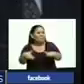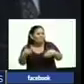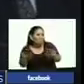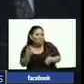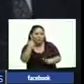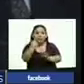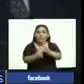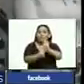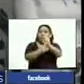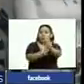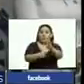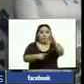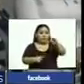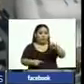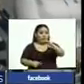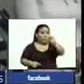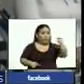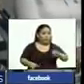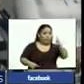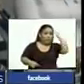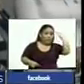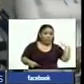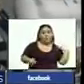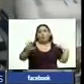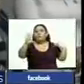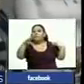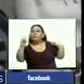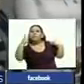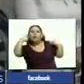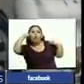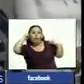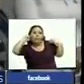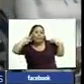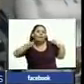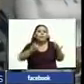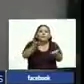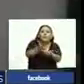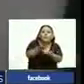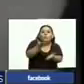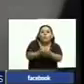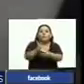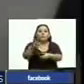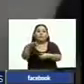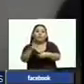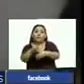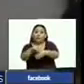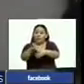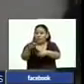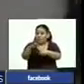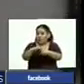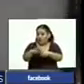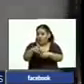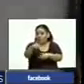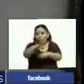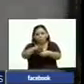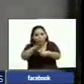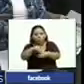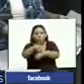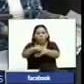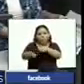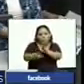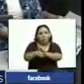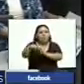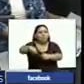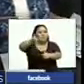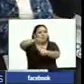representación del 50% de mujeres y 50% de hombres en las diputaciones para el Parlacen, la Asamblea Legislativa